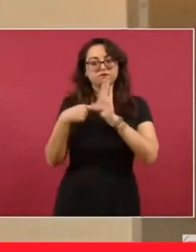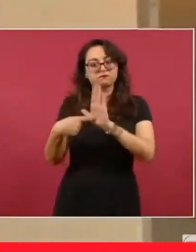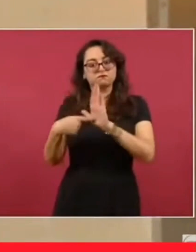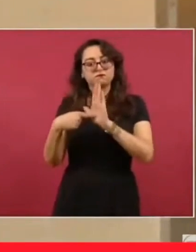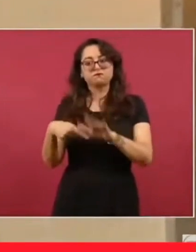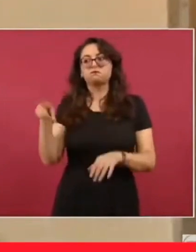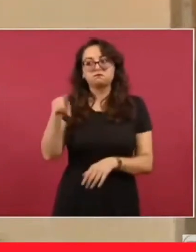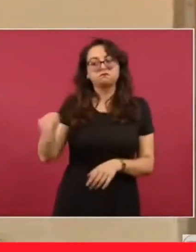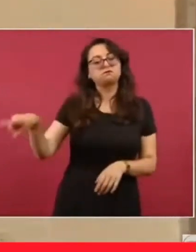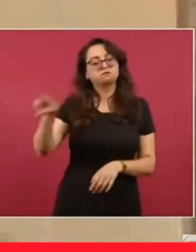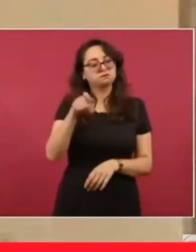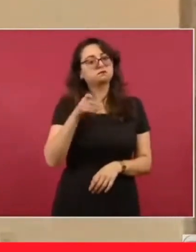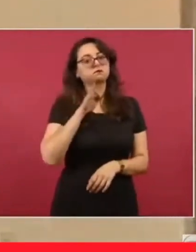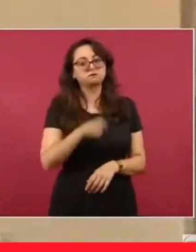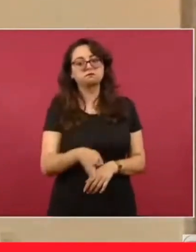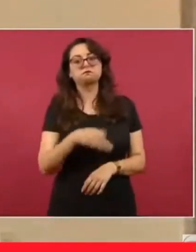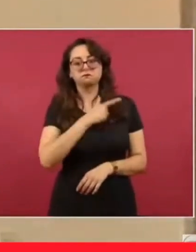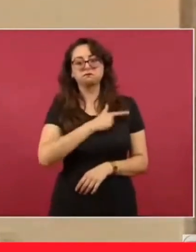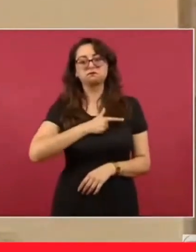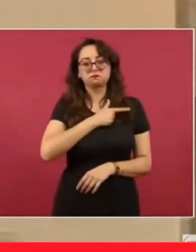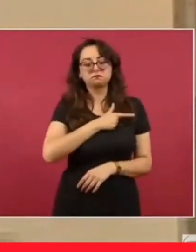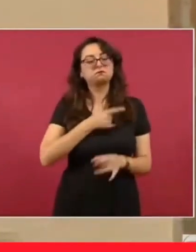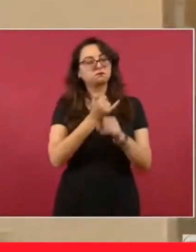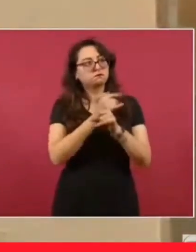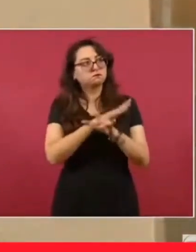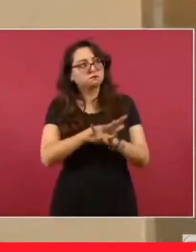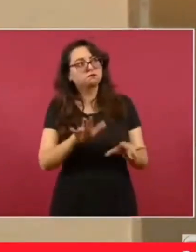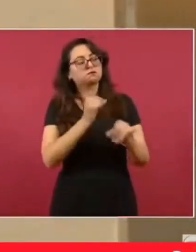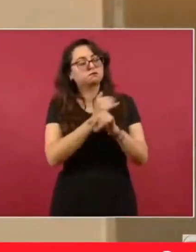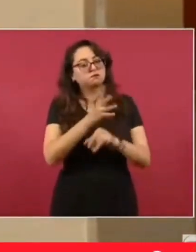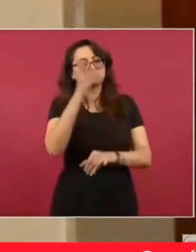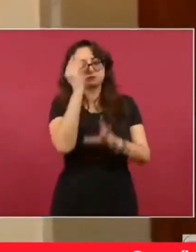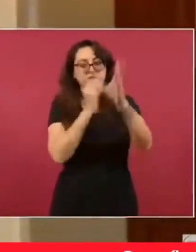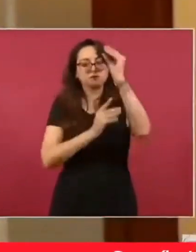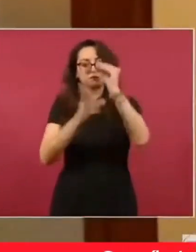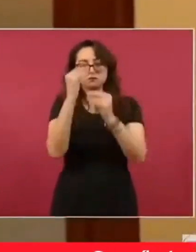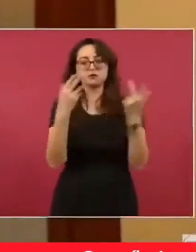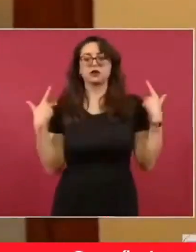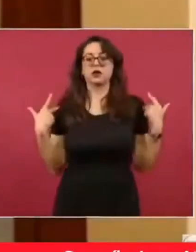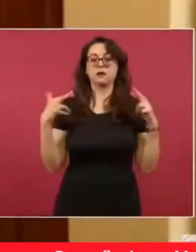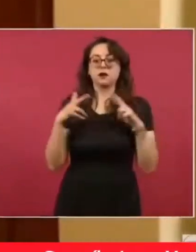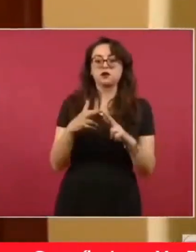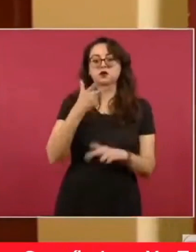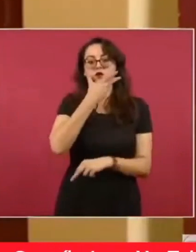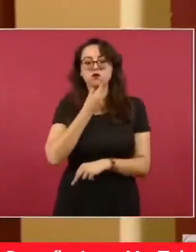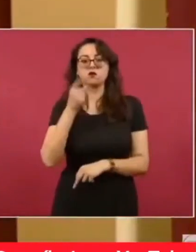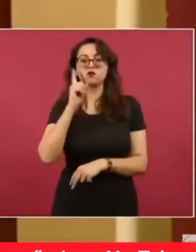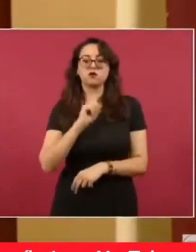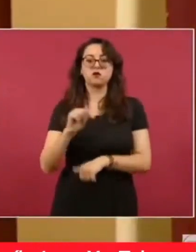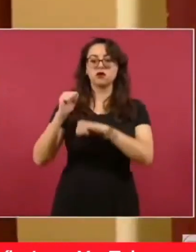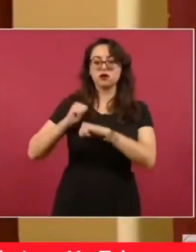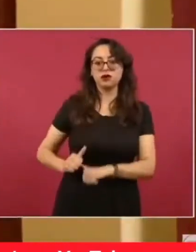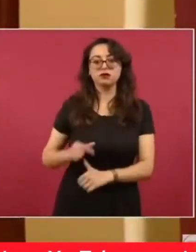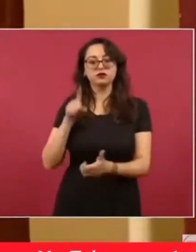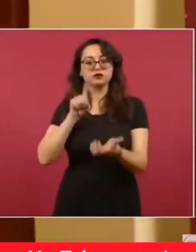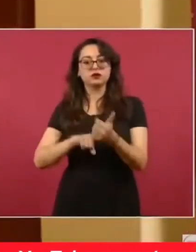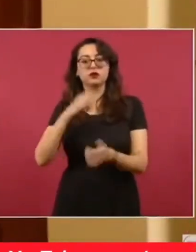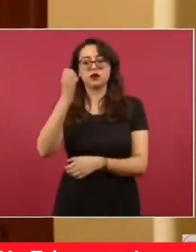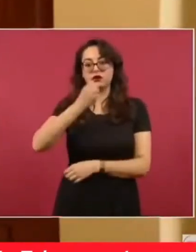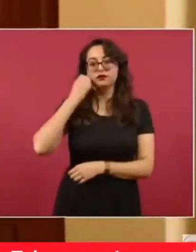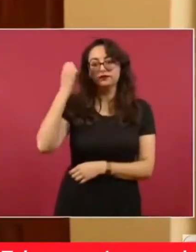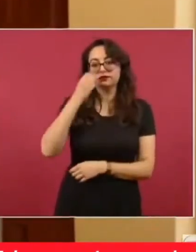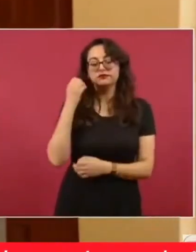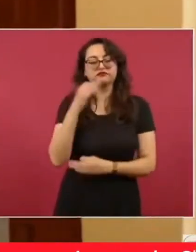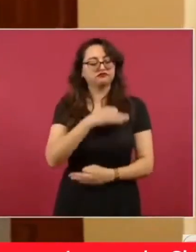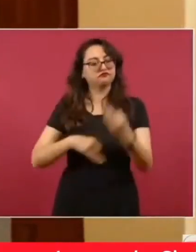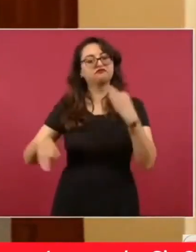la participación de maestras, maestros, autoridades. Todos han coincidido en la importancia de prevenir las adicciones y que lo